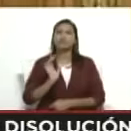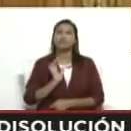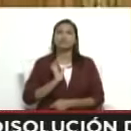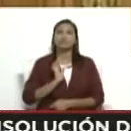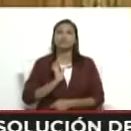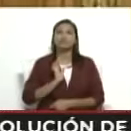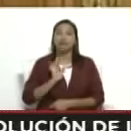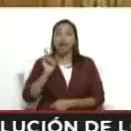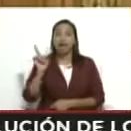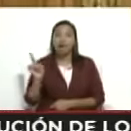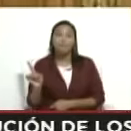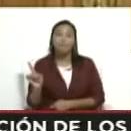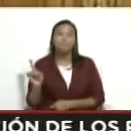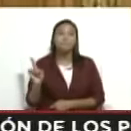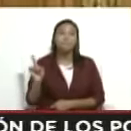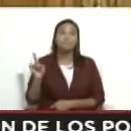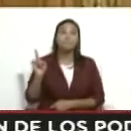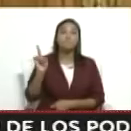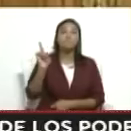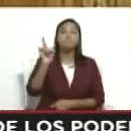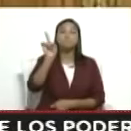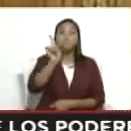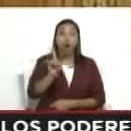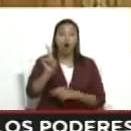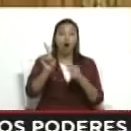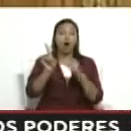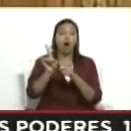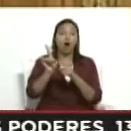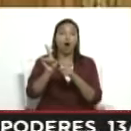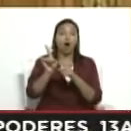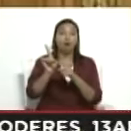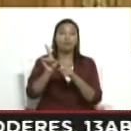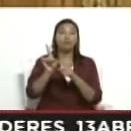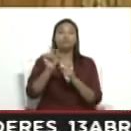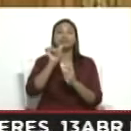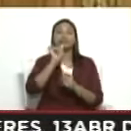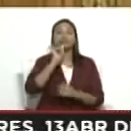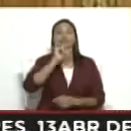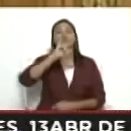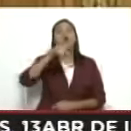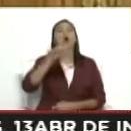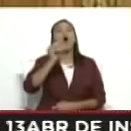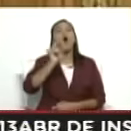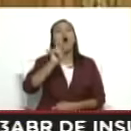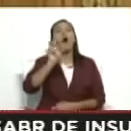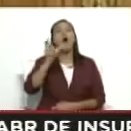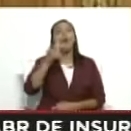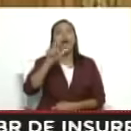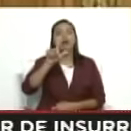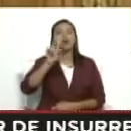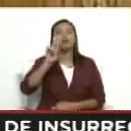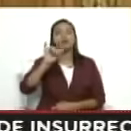figura, que fue un protagonista fundamental, Jorge Luis García Carneiro.